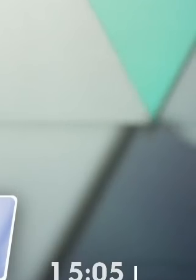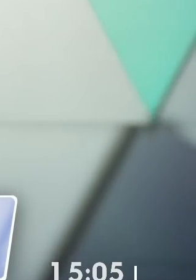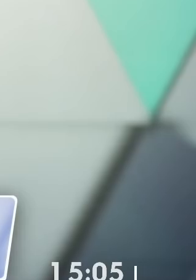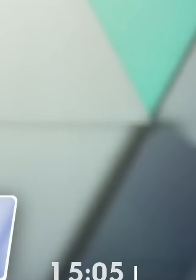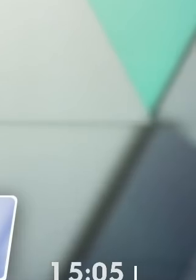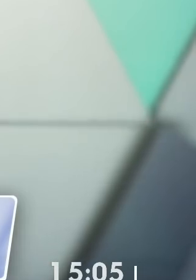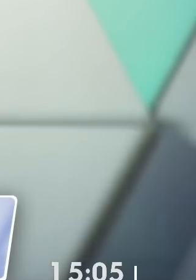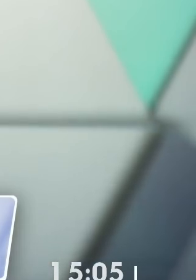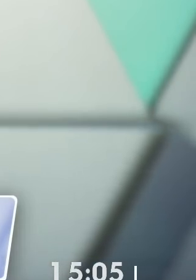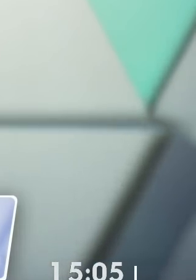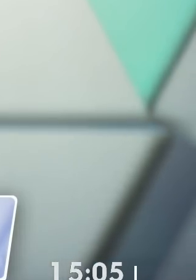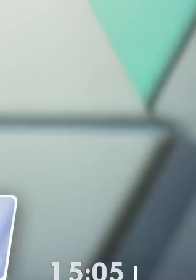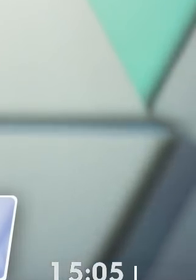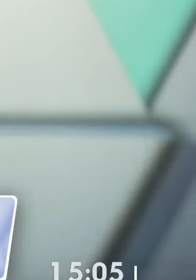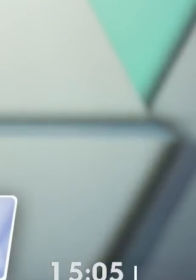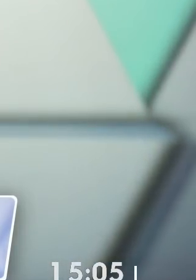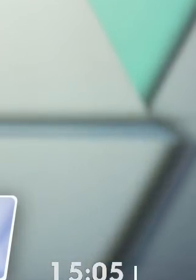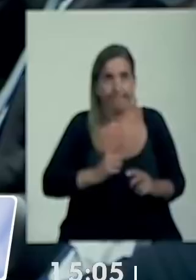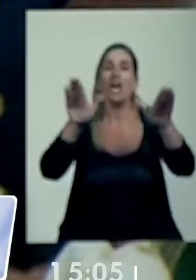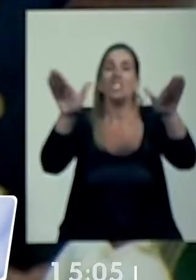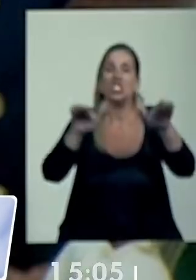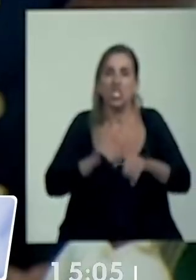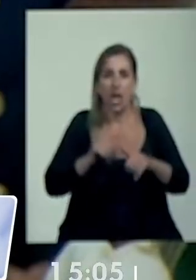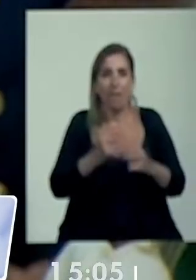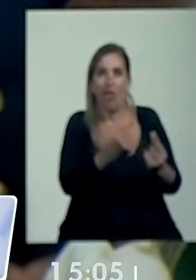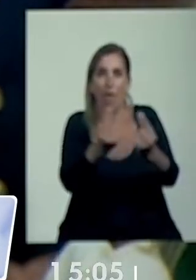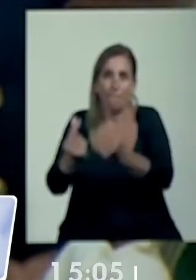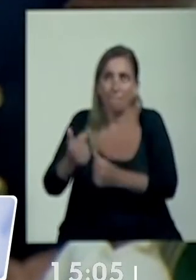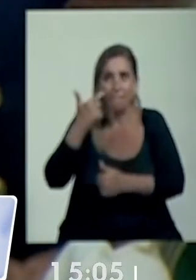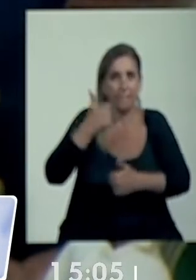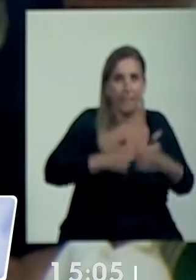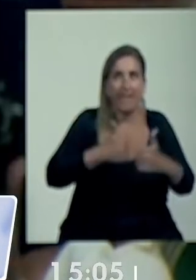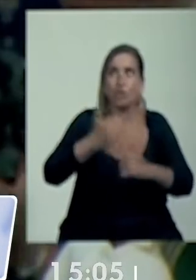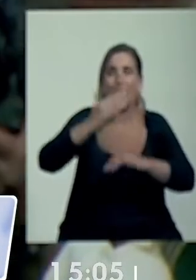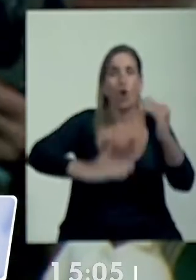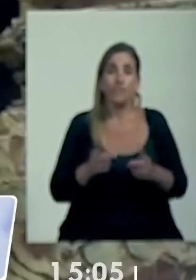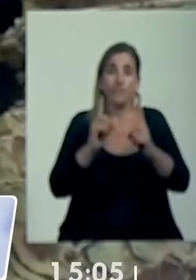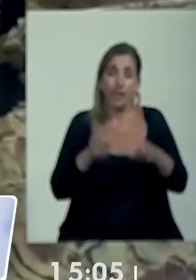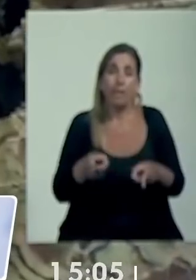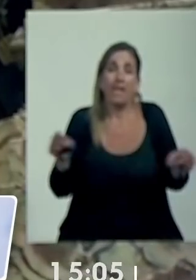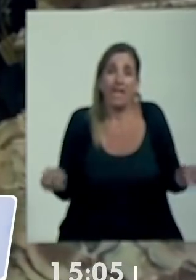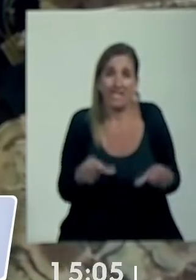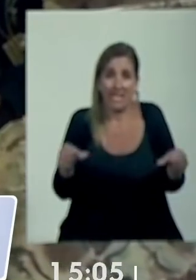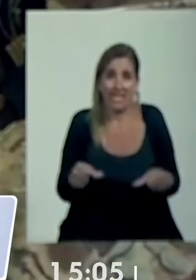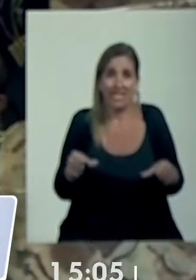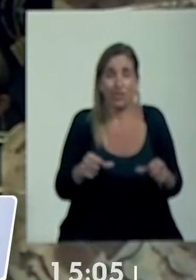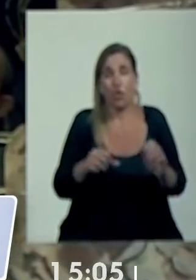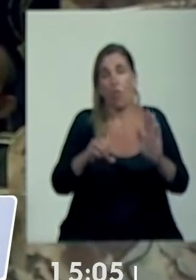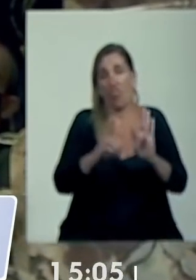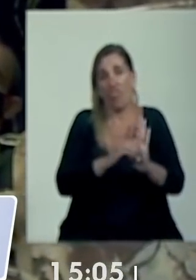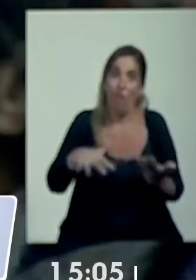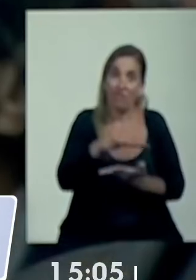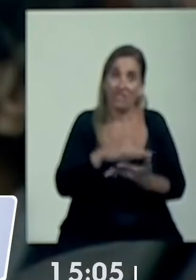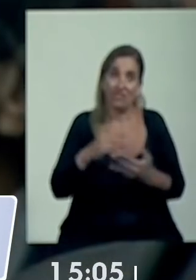de que se ha tratado tanto se llegó a modificar el reglamento de la cámara